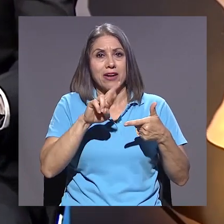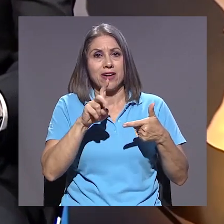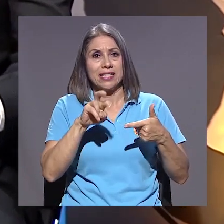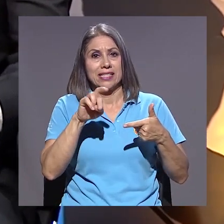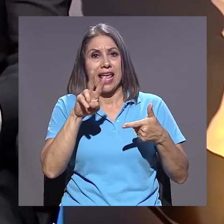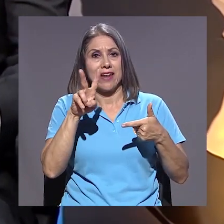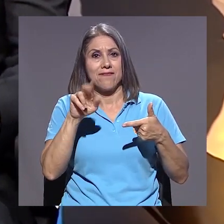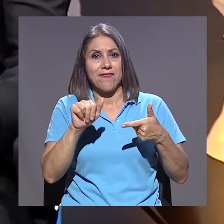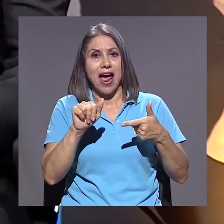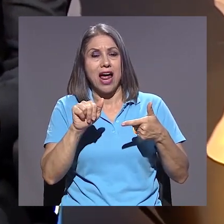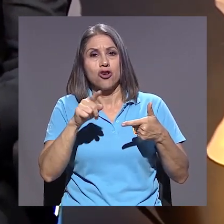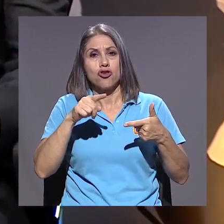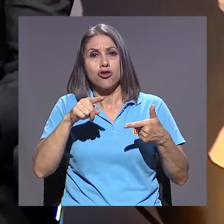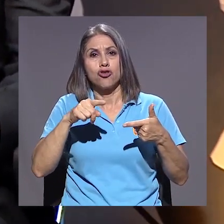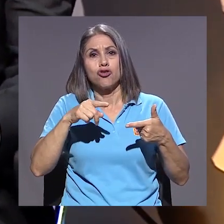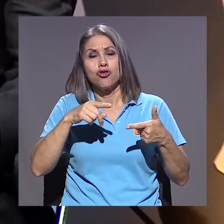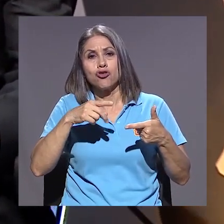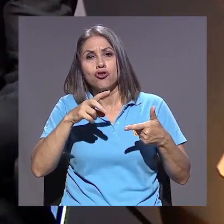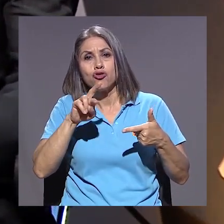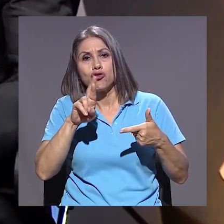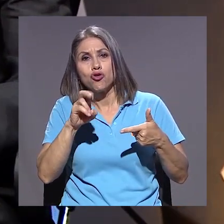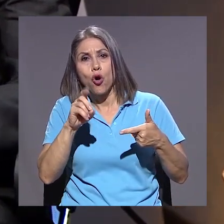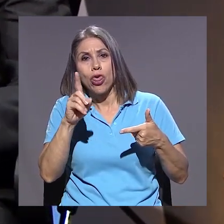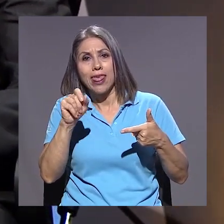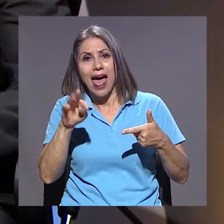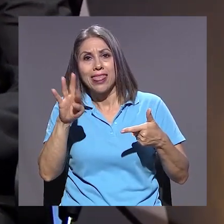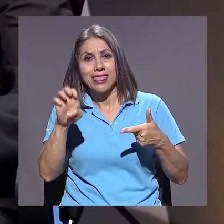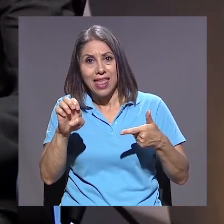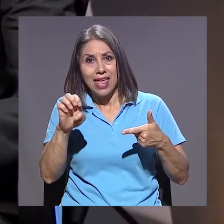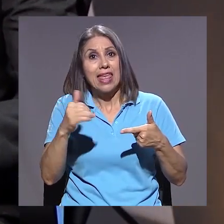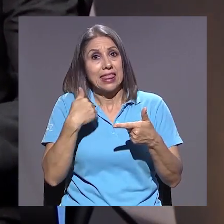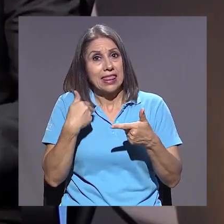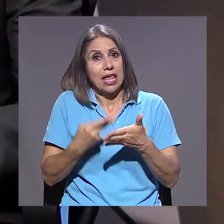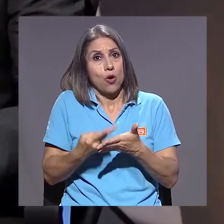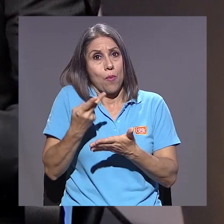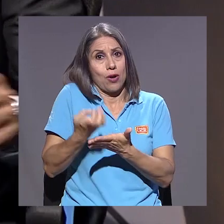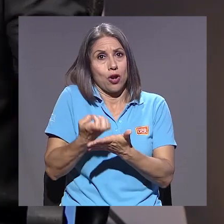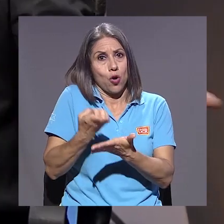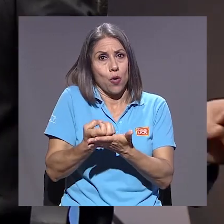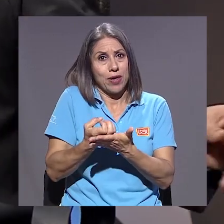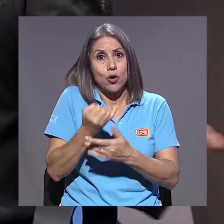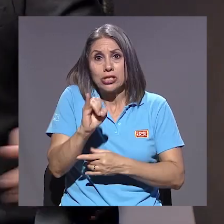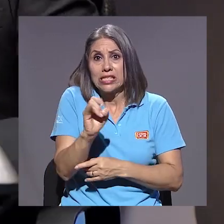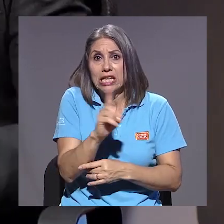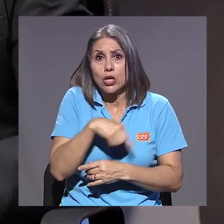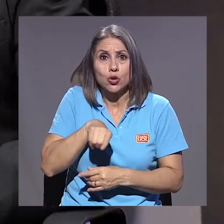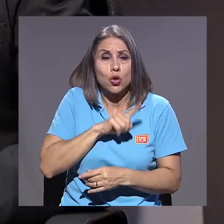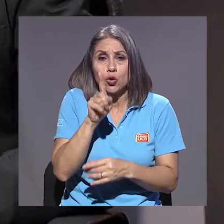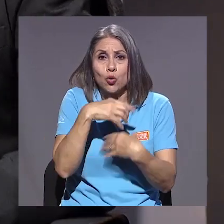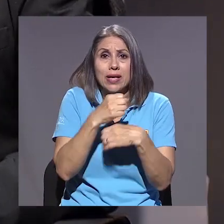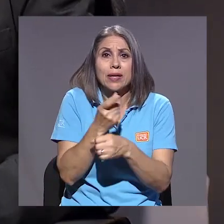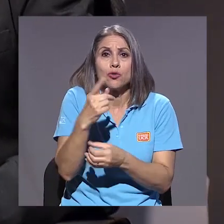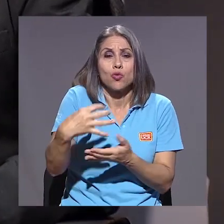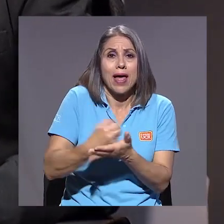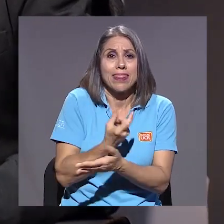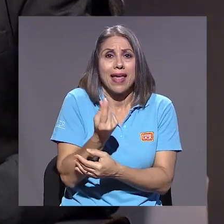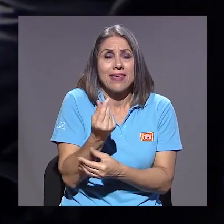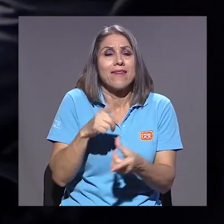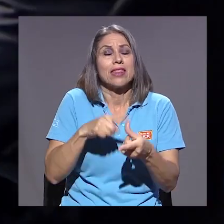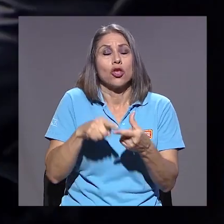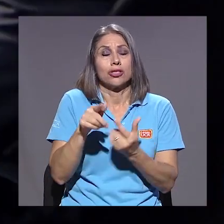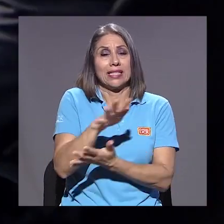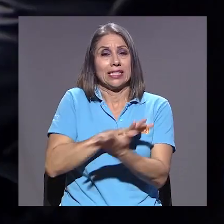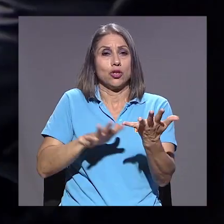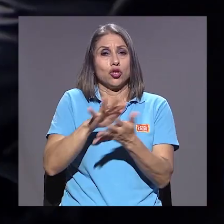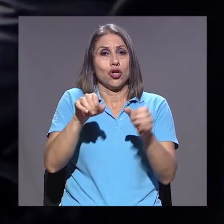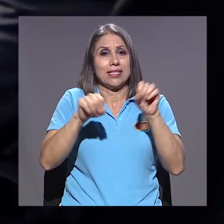económico importante, y si no se considera y se integra en una posible tarifa, lo que vamos a tener es una distorsión en el sistema. Y por ejemplo, el